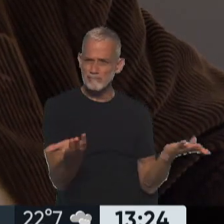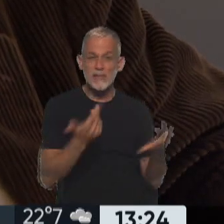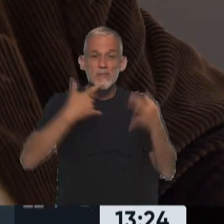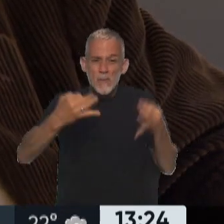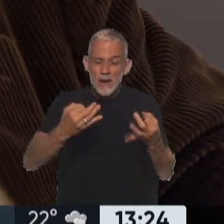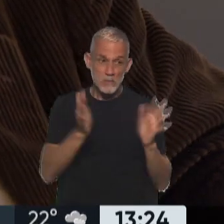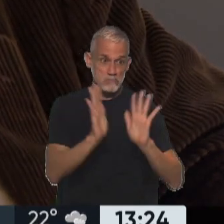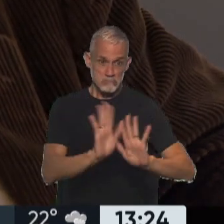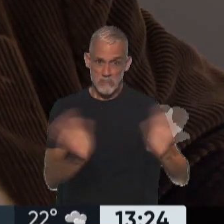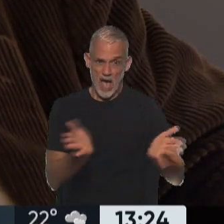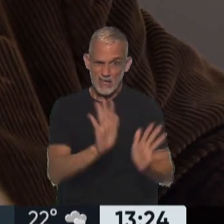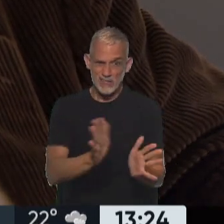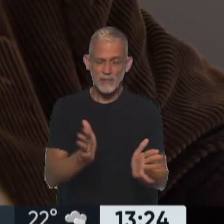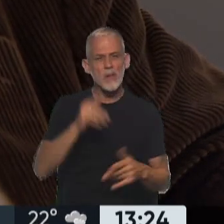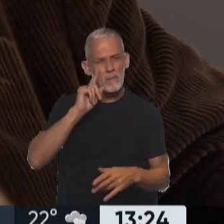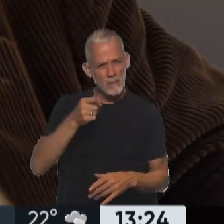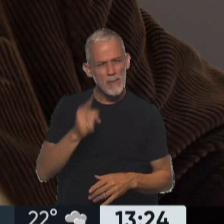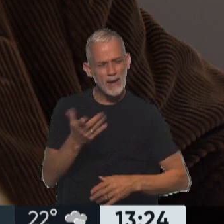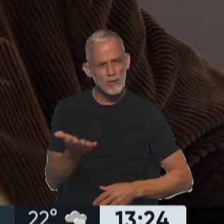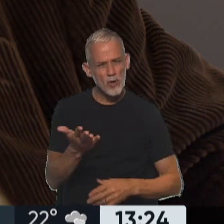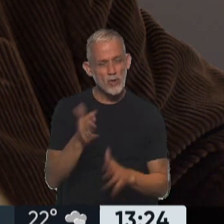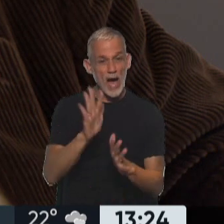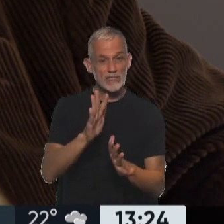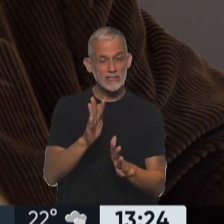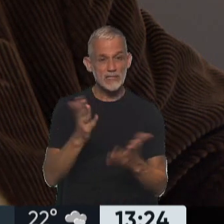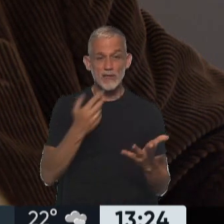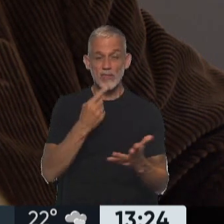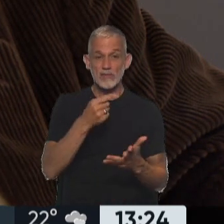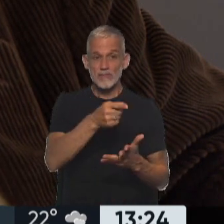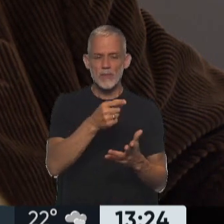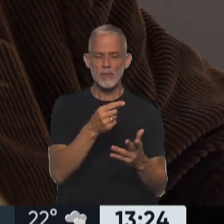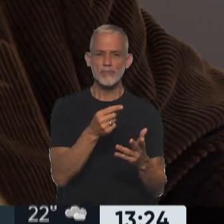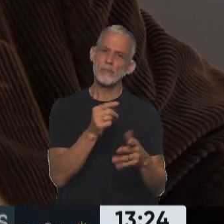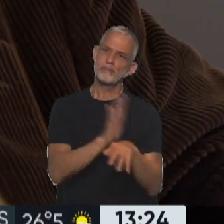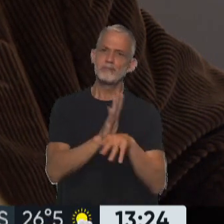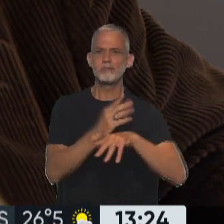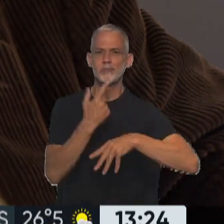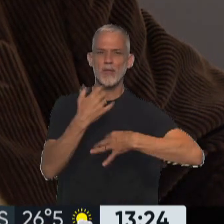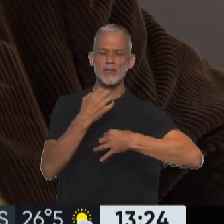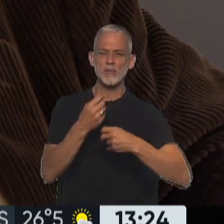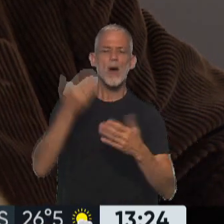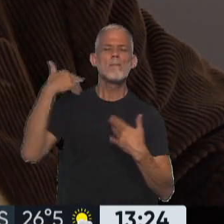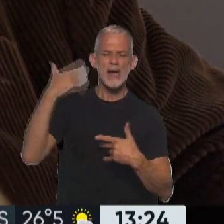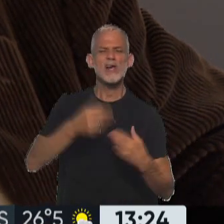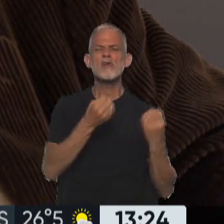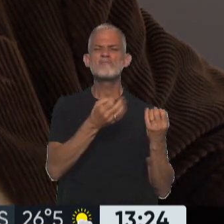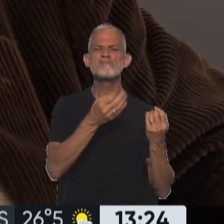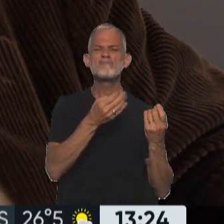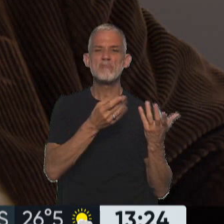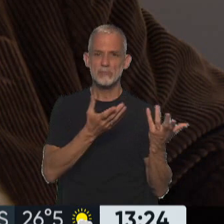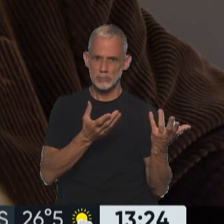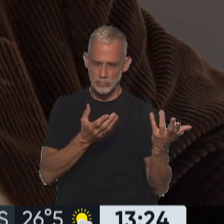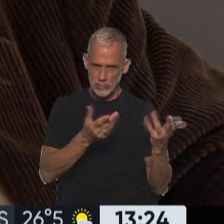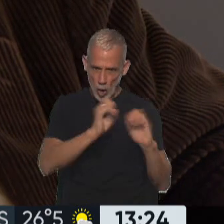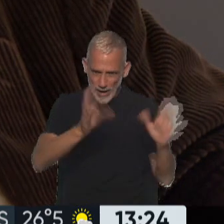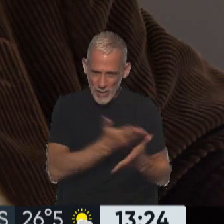Y es peligroso porque con eso se trata de legitimizar un pasado